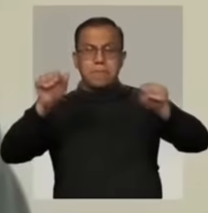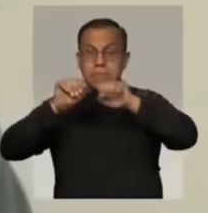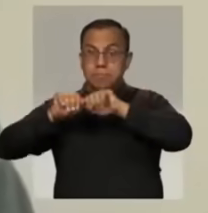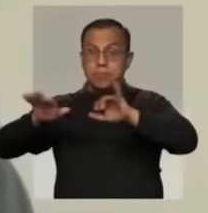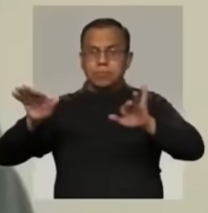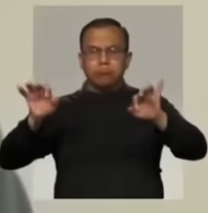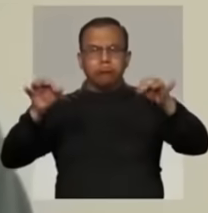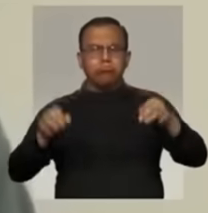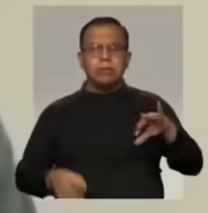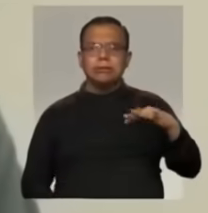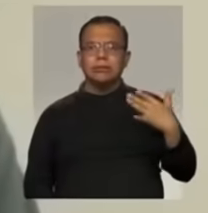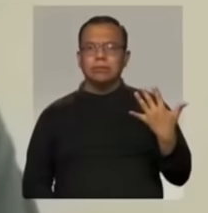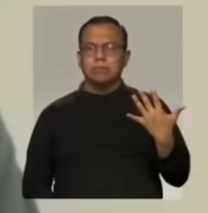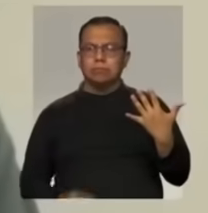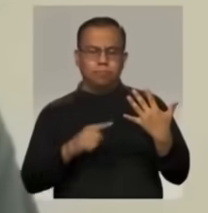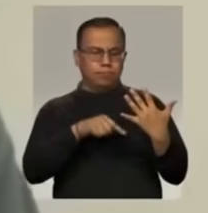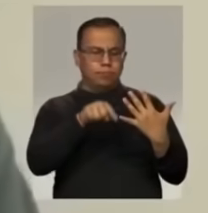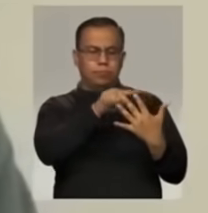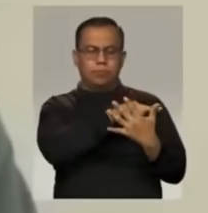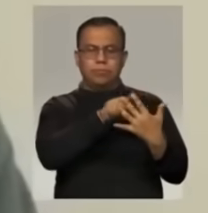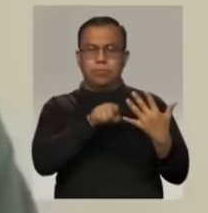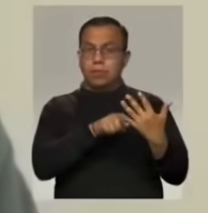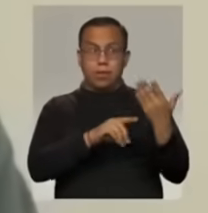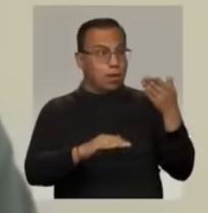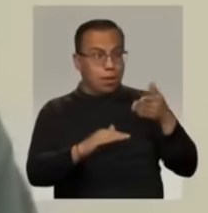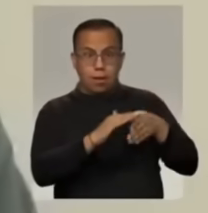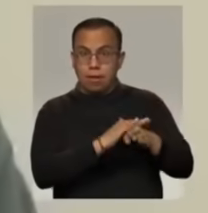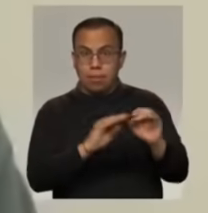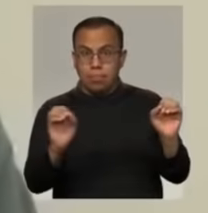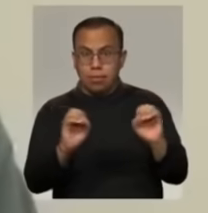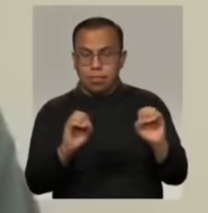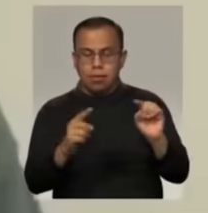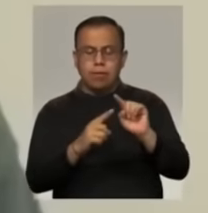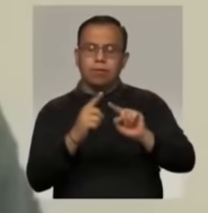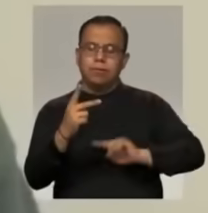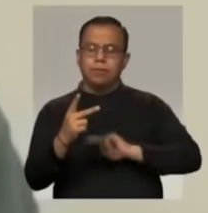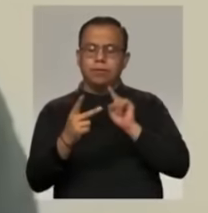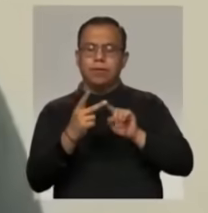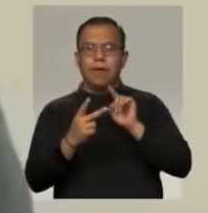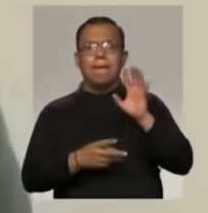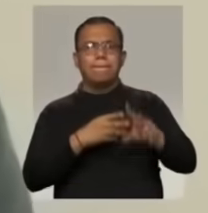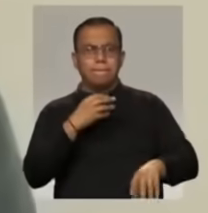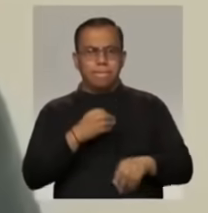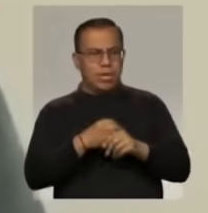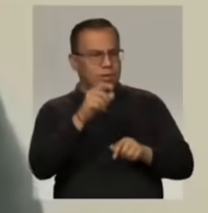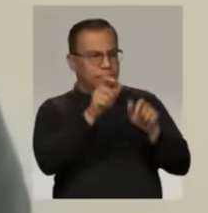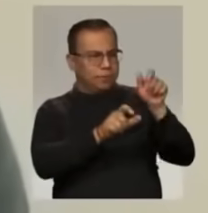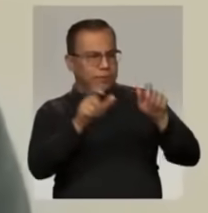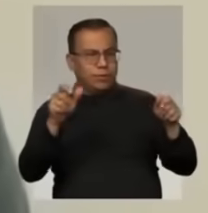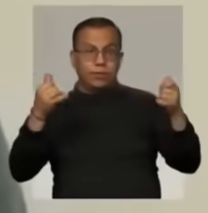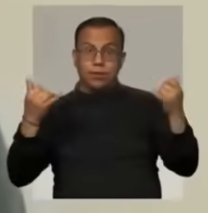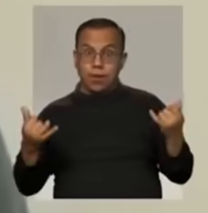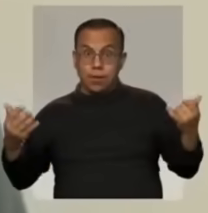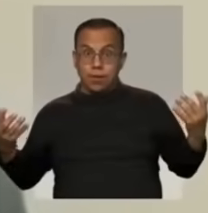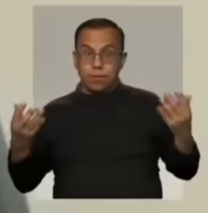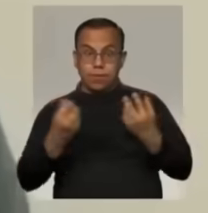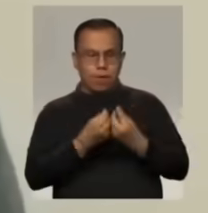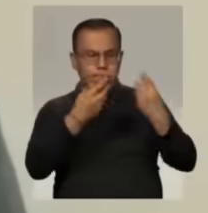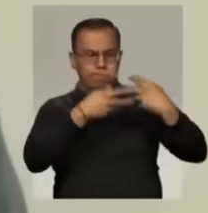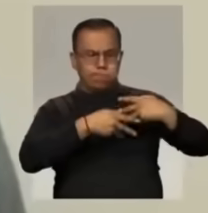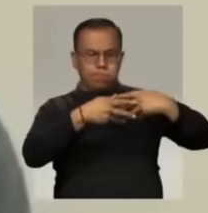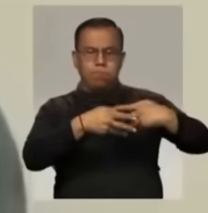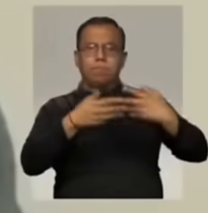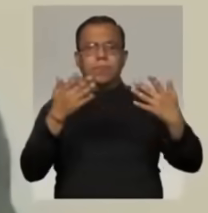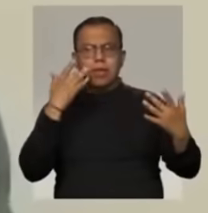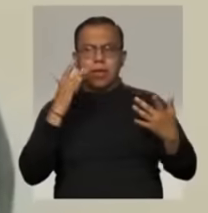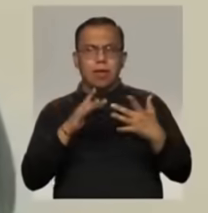realmente fueron 5 personas que no lograron ingresar y adicionalmente, pues la propia gente de la que estaba en la movilización, las propias